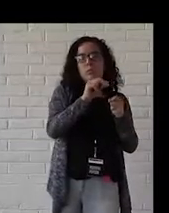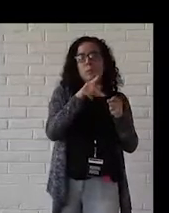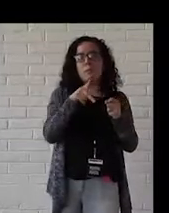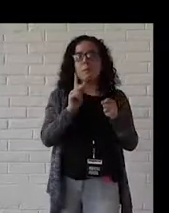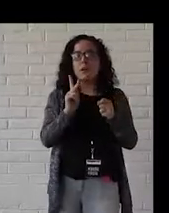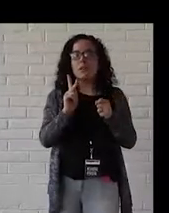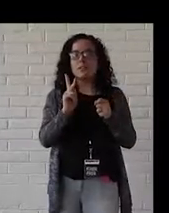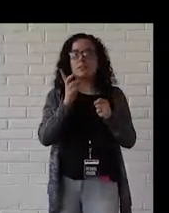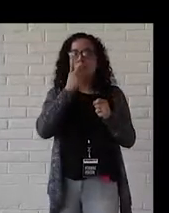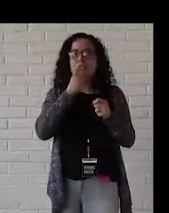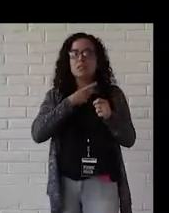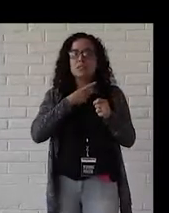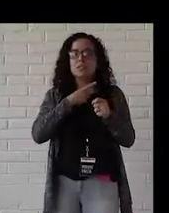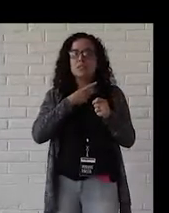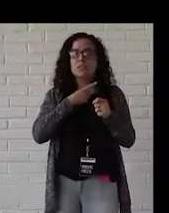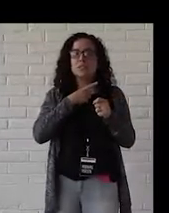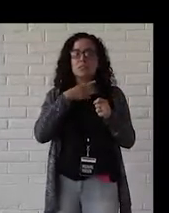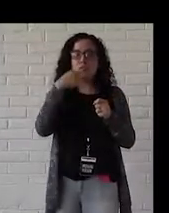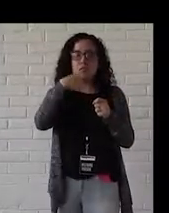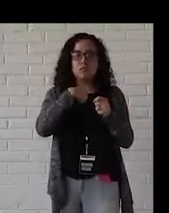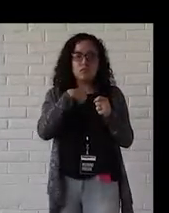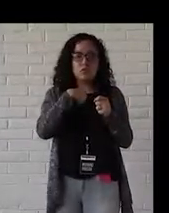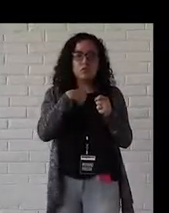me dijeron que